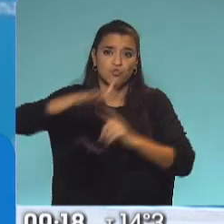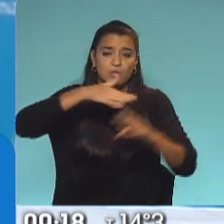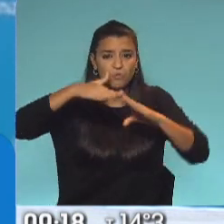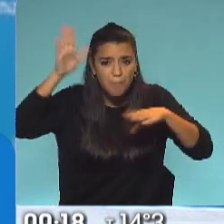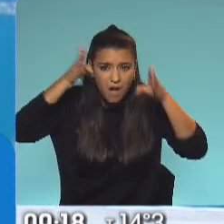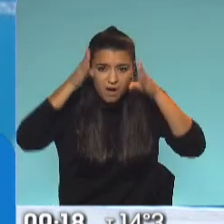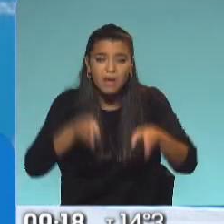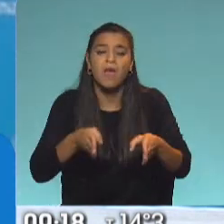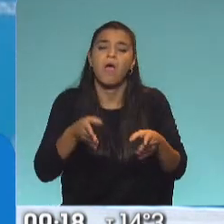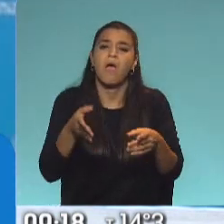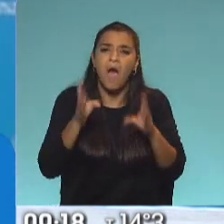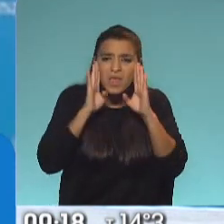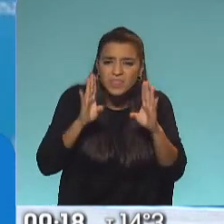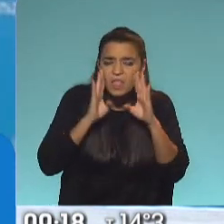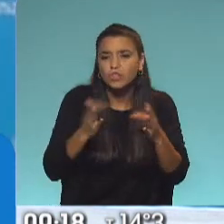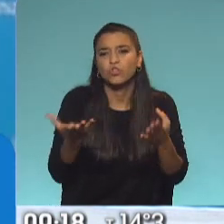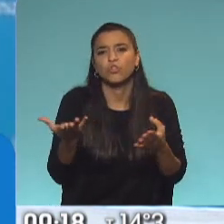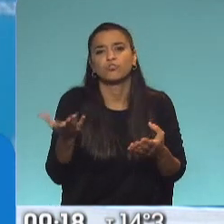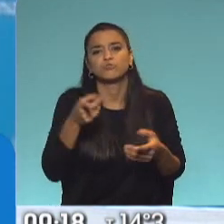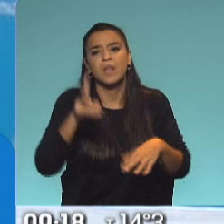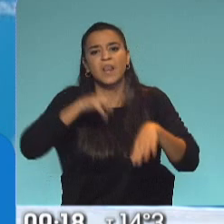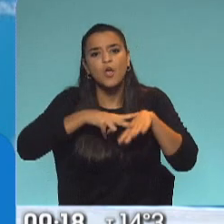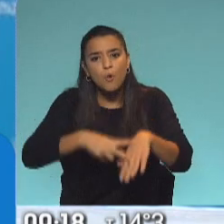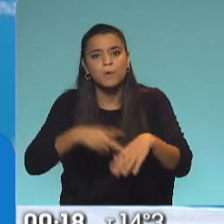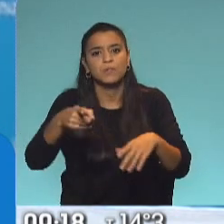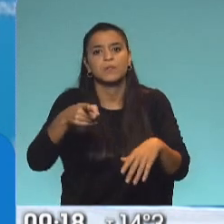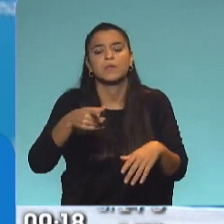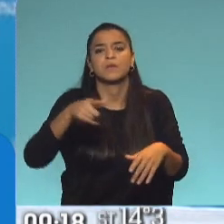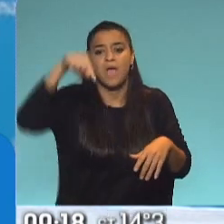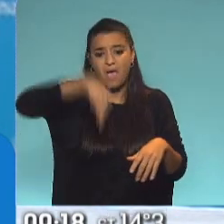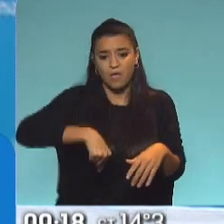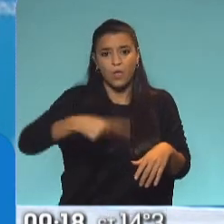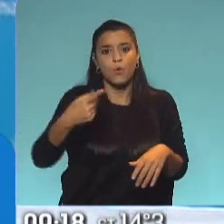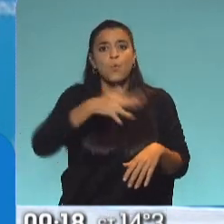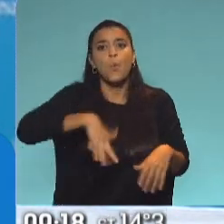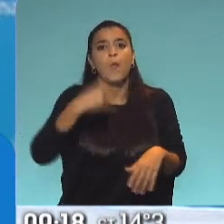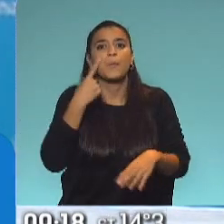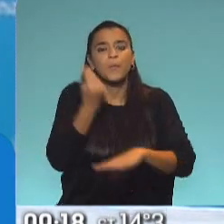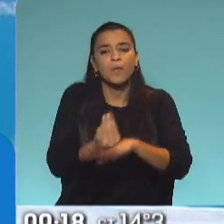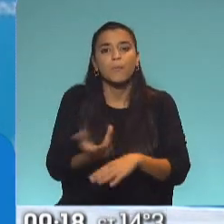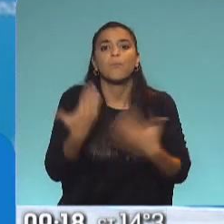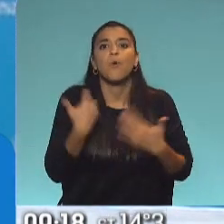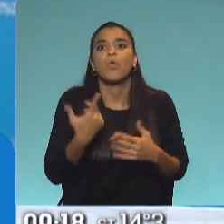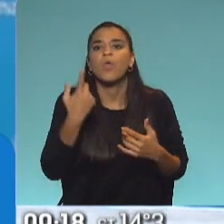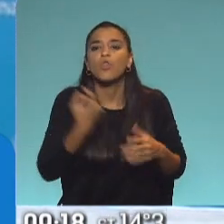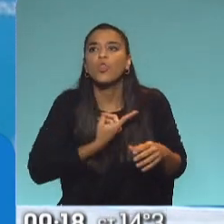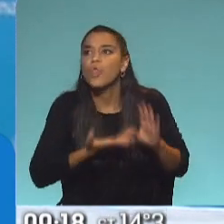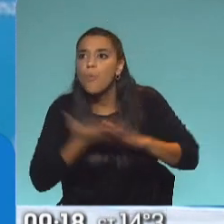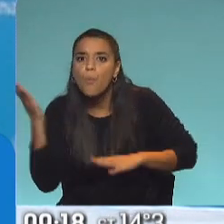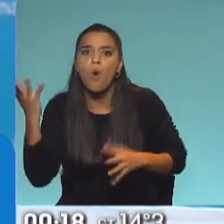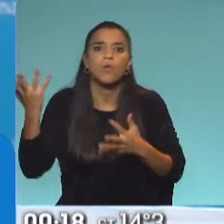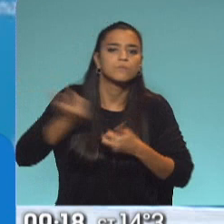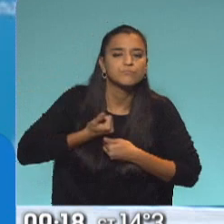estar muy atentos y muy atentas a las recomendaciones de la ciudad donde vivimos para poder saber a dónde recurrir para buscar